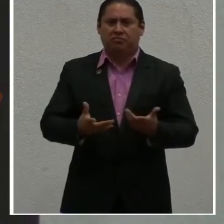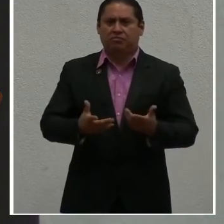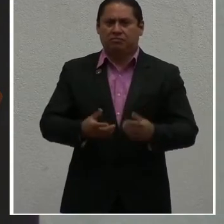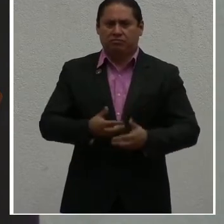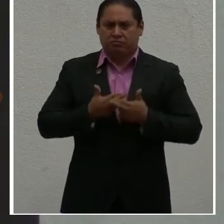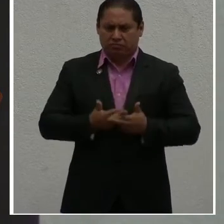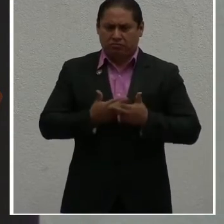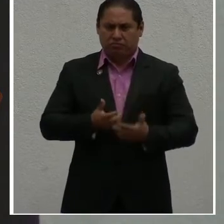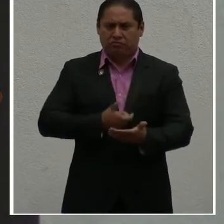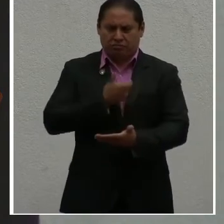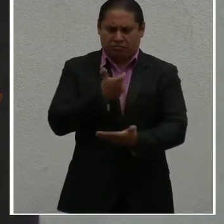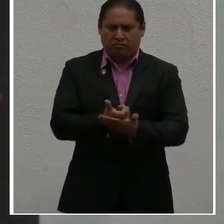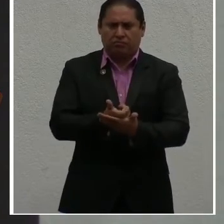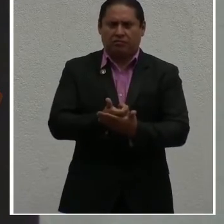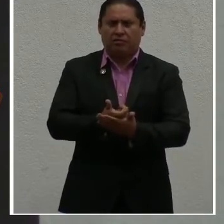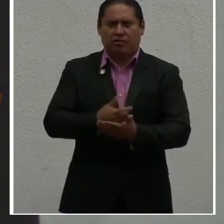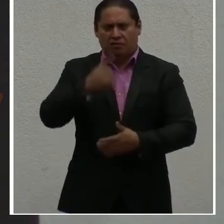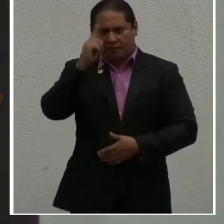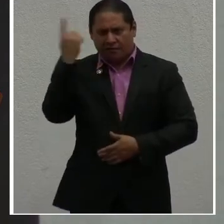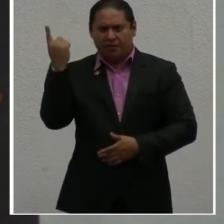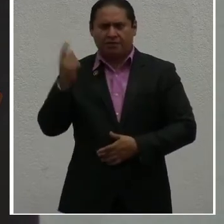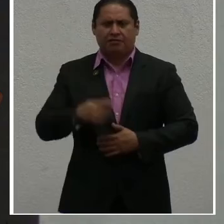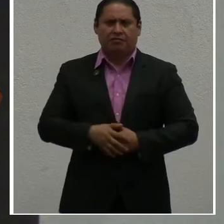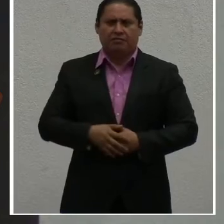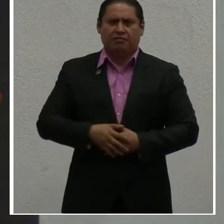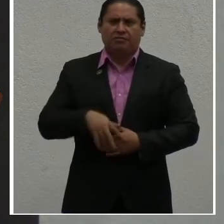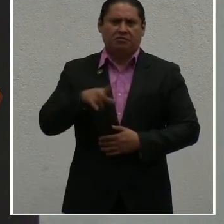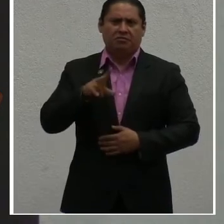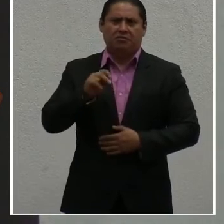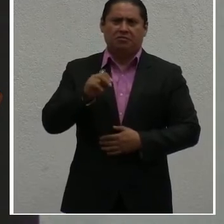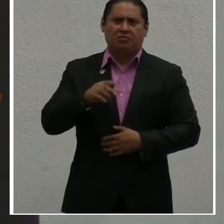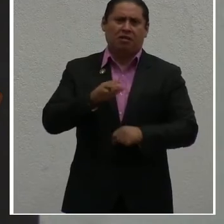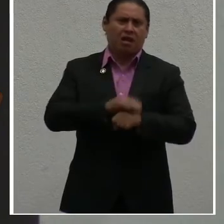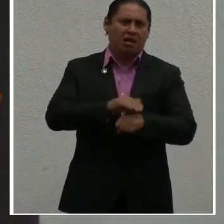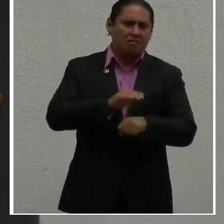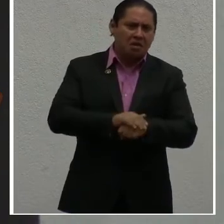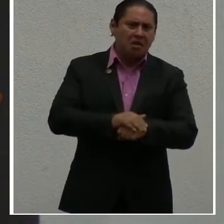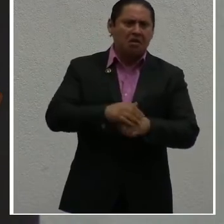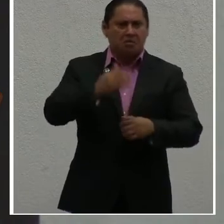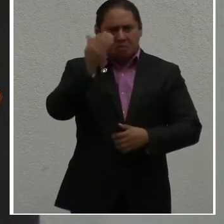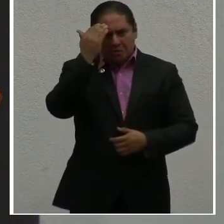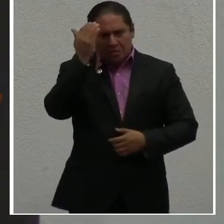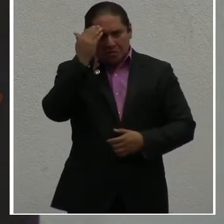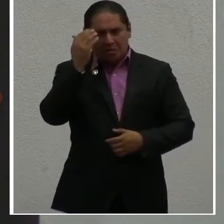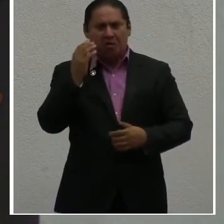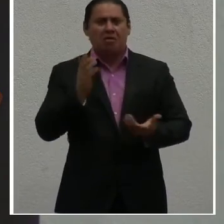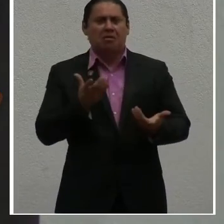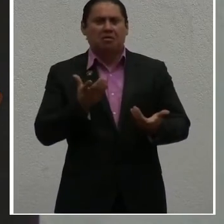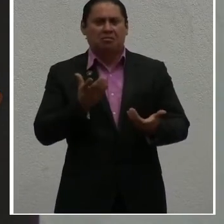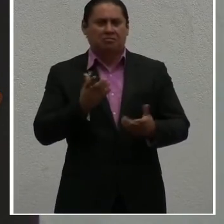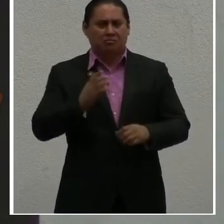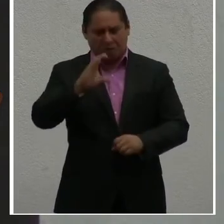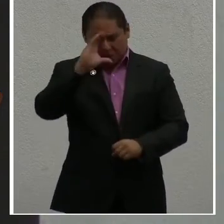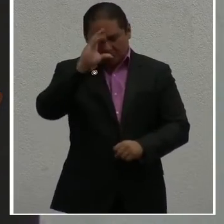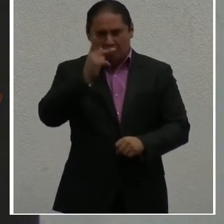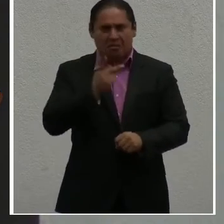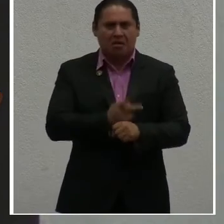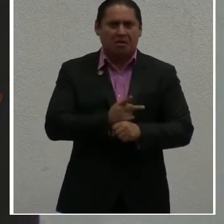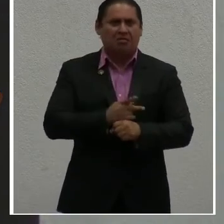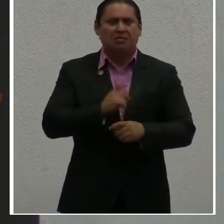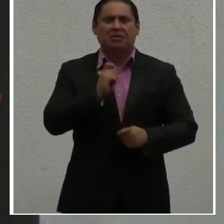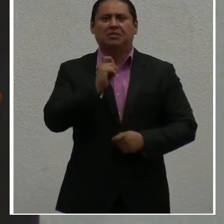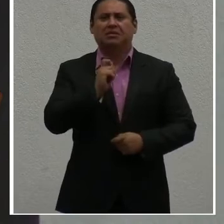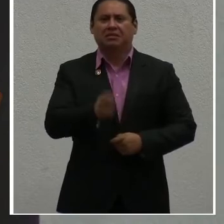de fácil, así de sencillo. Ah, no, pero como es mi amigo, como es mi compadre, como es a ver quién. Ah, no,